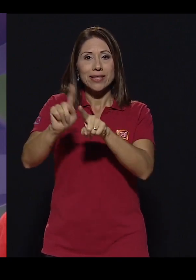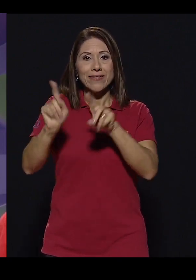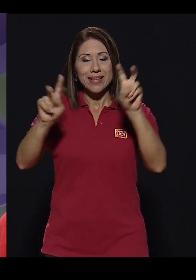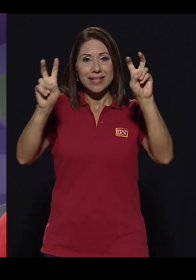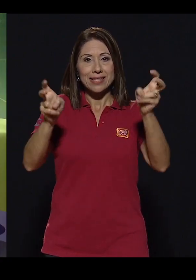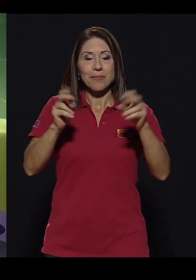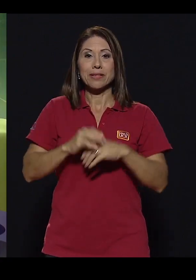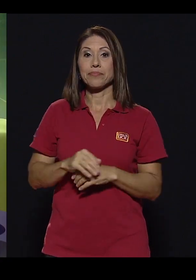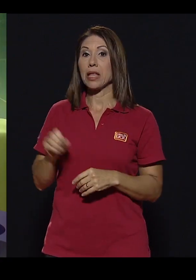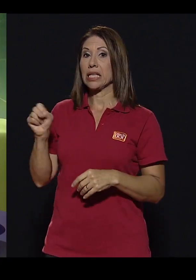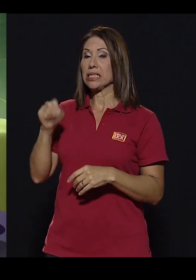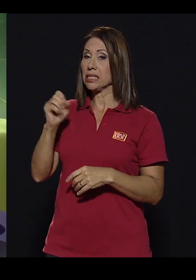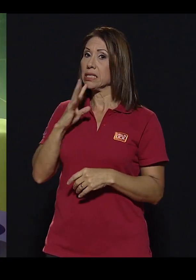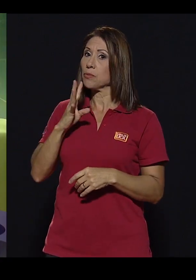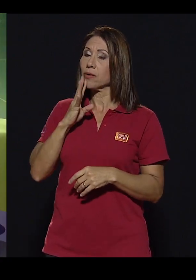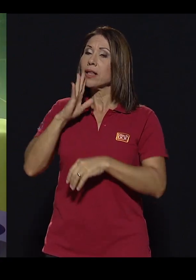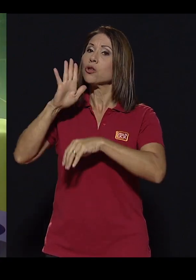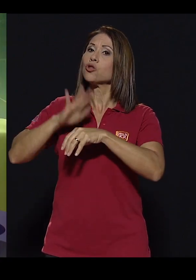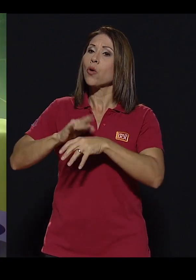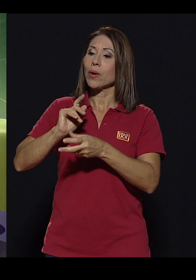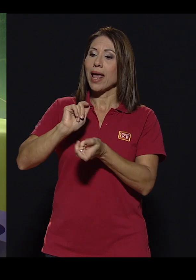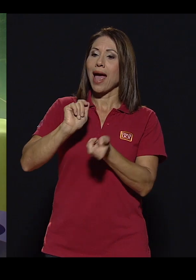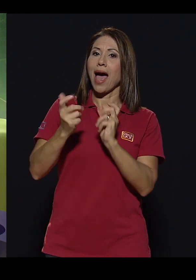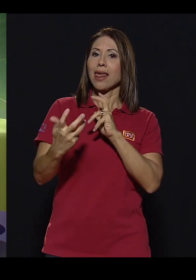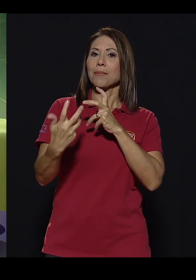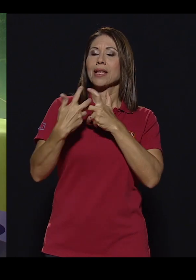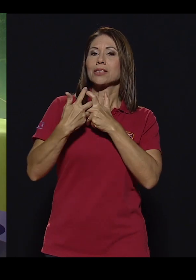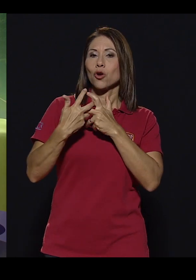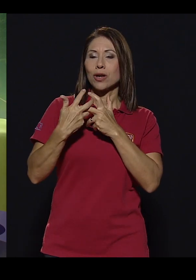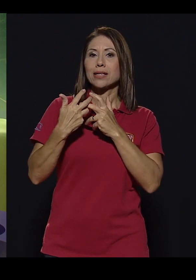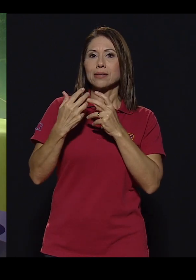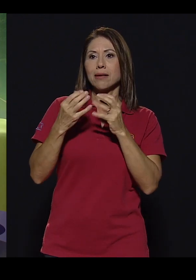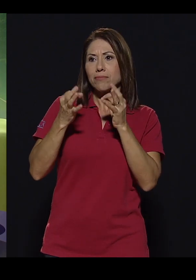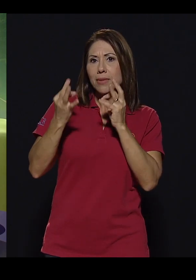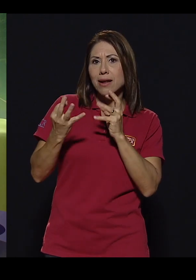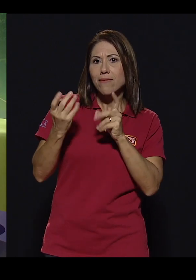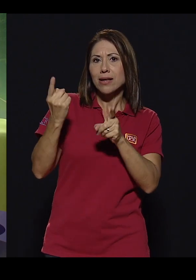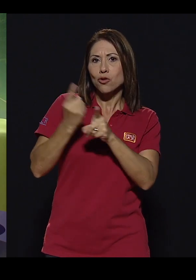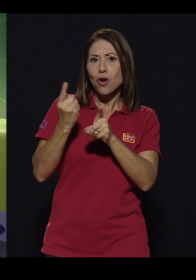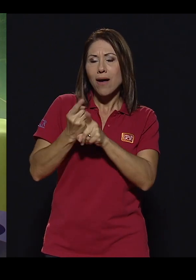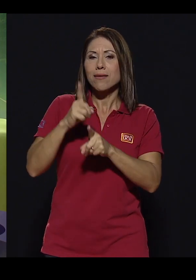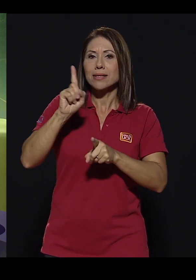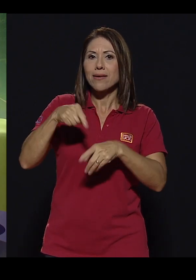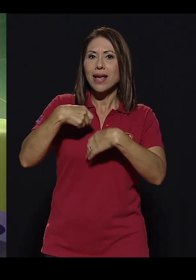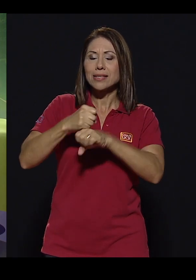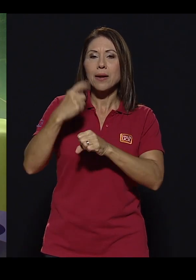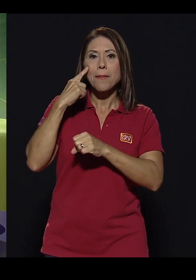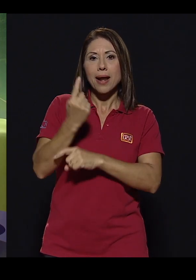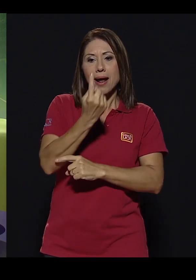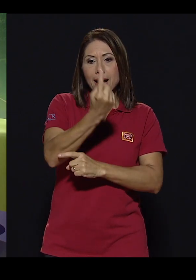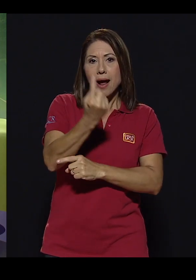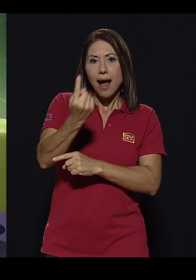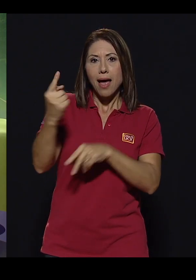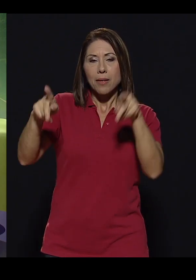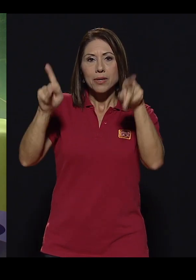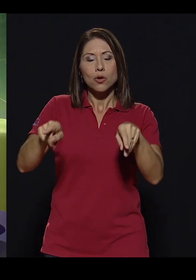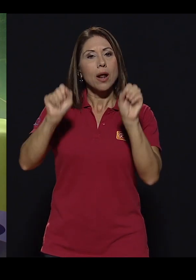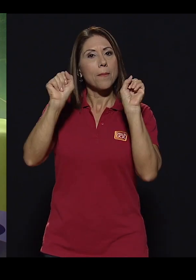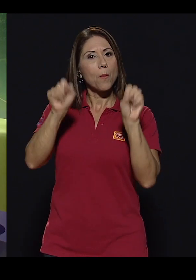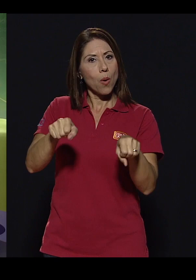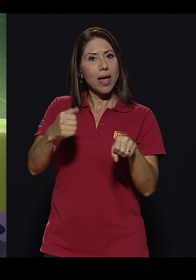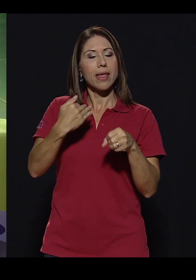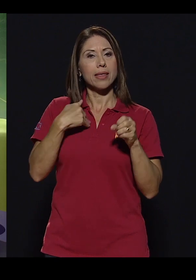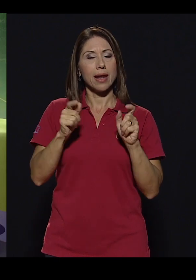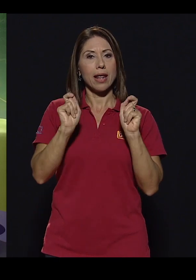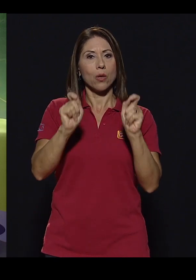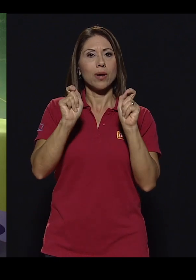verdad que yo creo que estamos hablando de adaptaciones razonables que hay que hacer para que cada persona pueda tener la educación